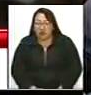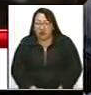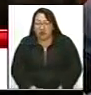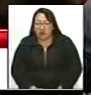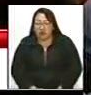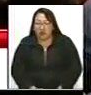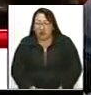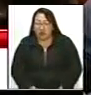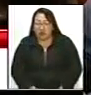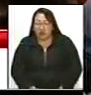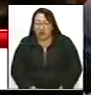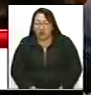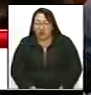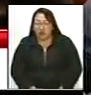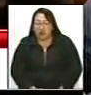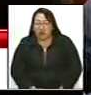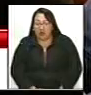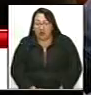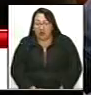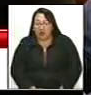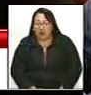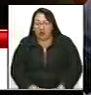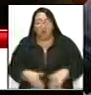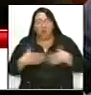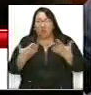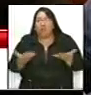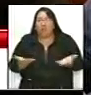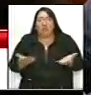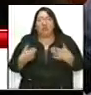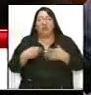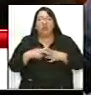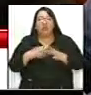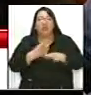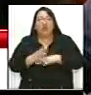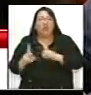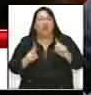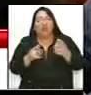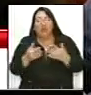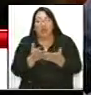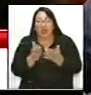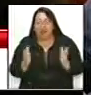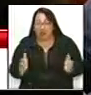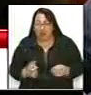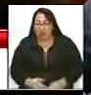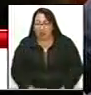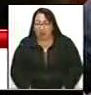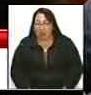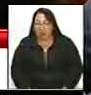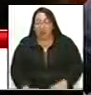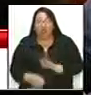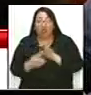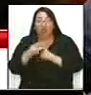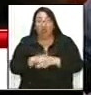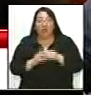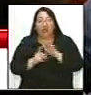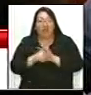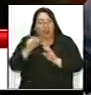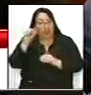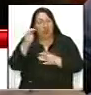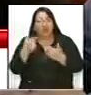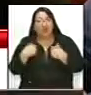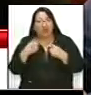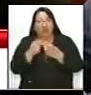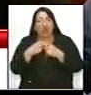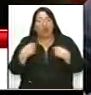imposible rehuir a la posibilidad de entrar al debate, que ya está abierto, respecto a un derecho constitucional que tenemos